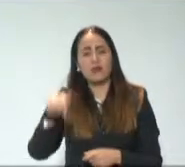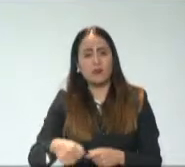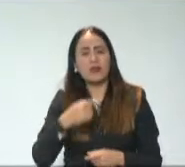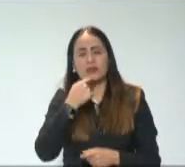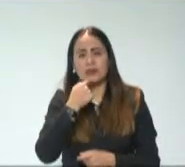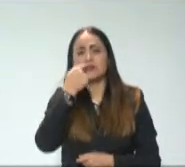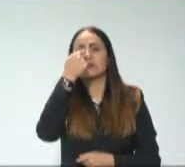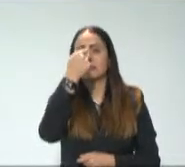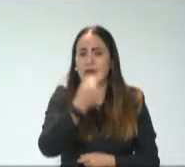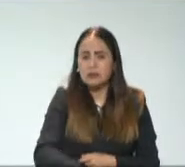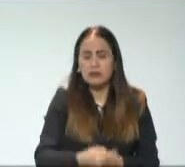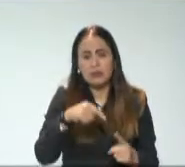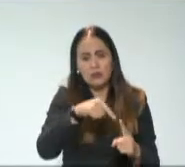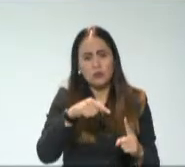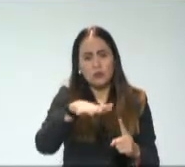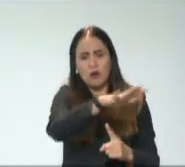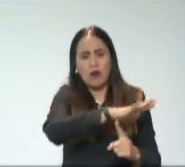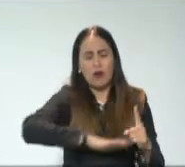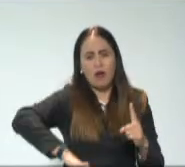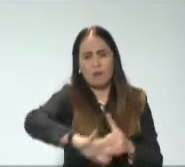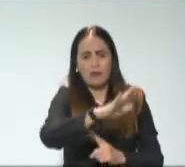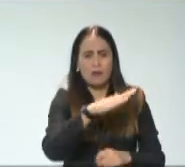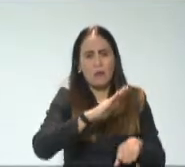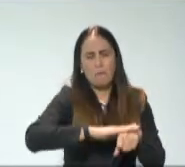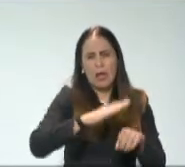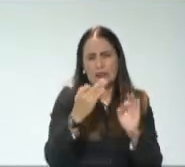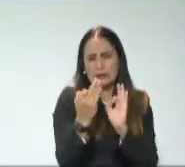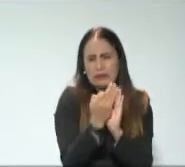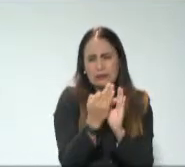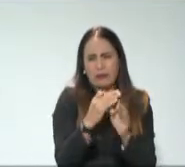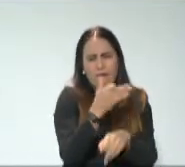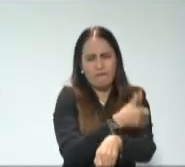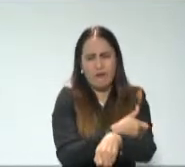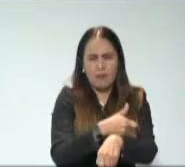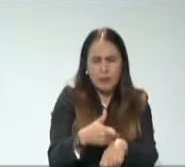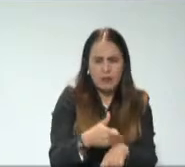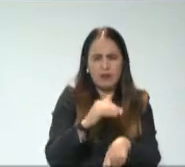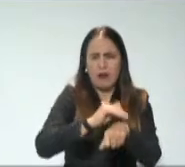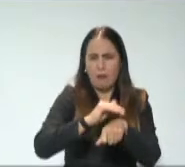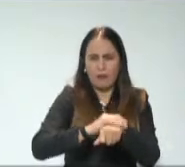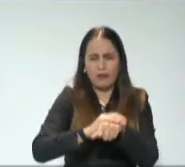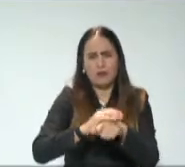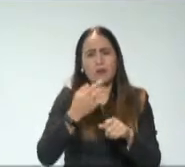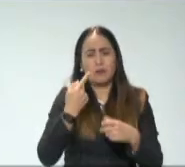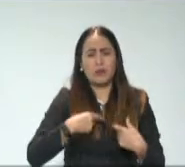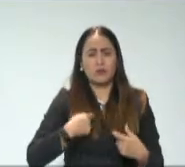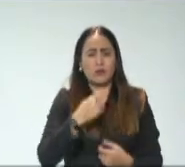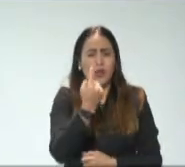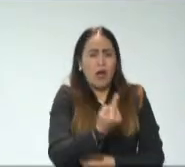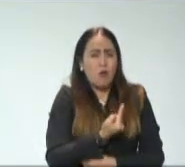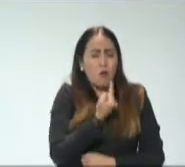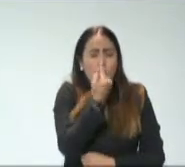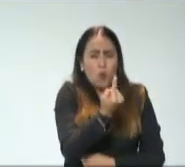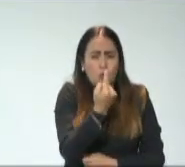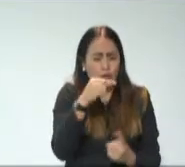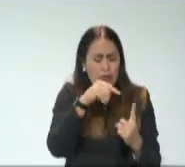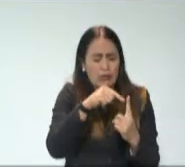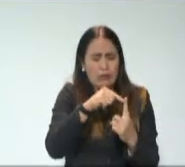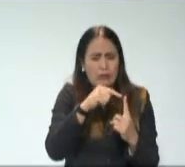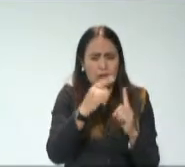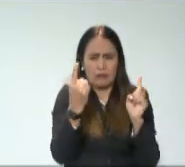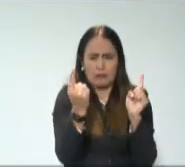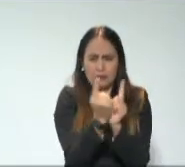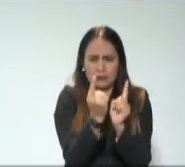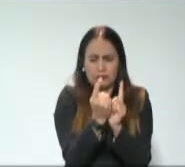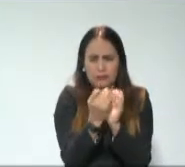en en su ámbito más cercano más personal el que una persona que está cerca de